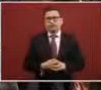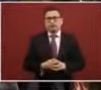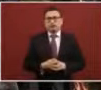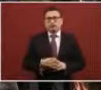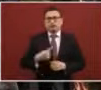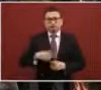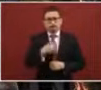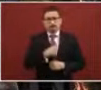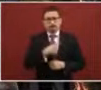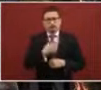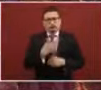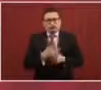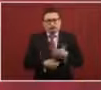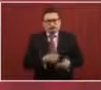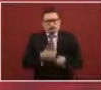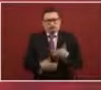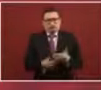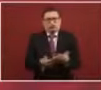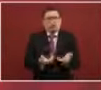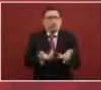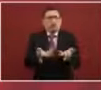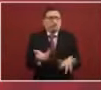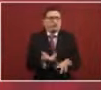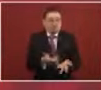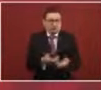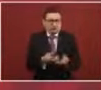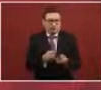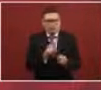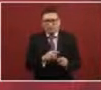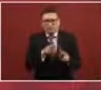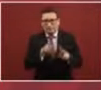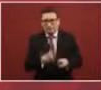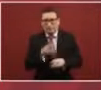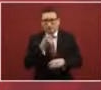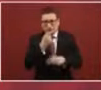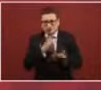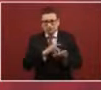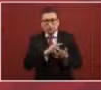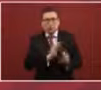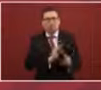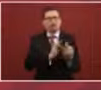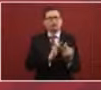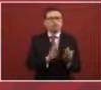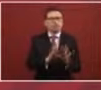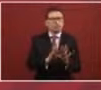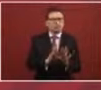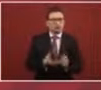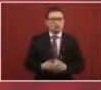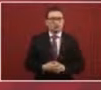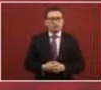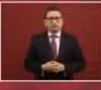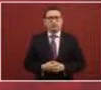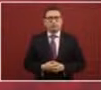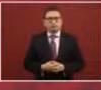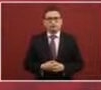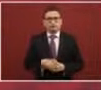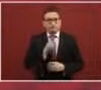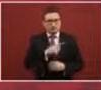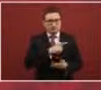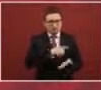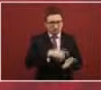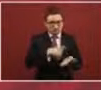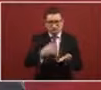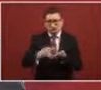estamos enfrentando este asunto de no solo el abasto de